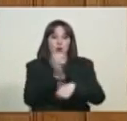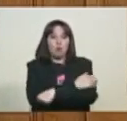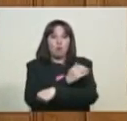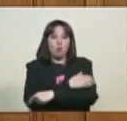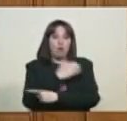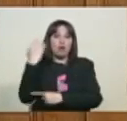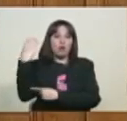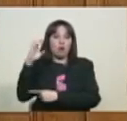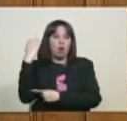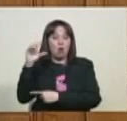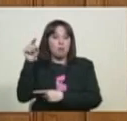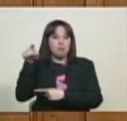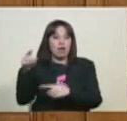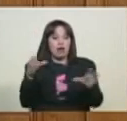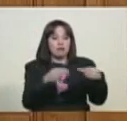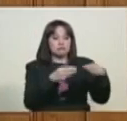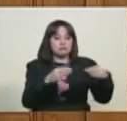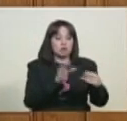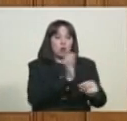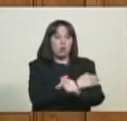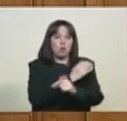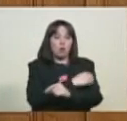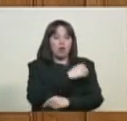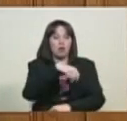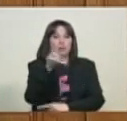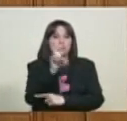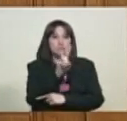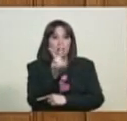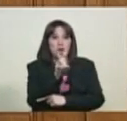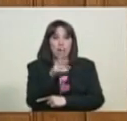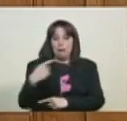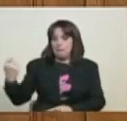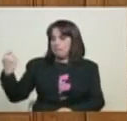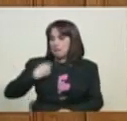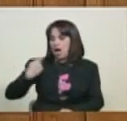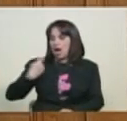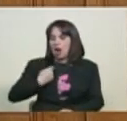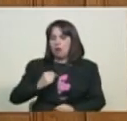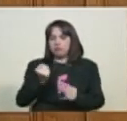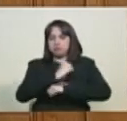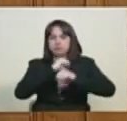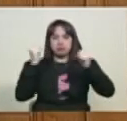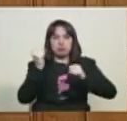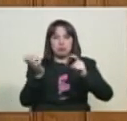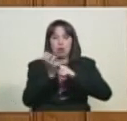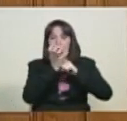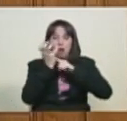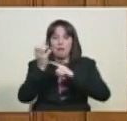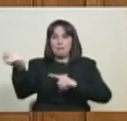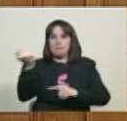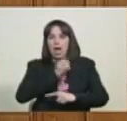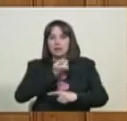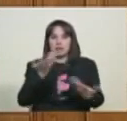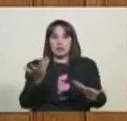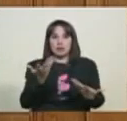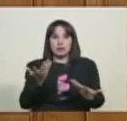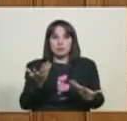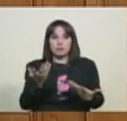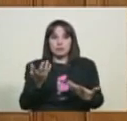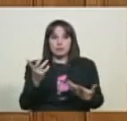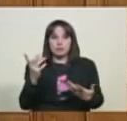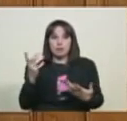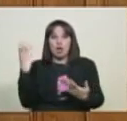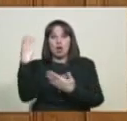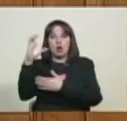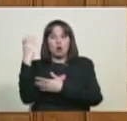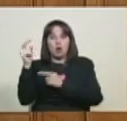venezolana y el traslado de los métodos sicariales, criminales, asesinos, fascistas, que la oligarquía colombiana ha